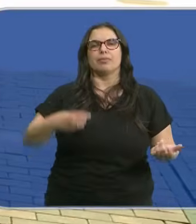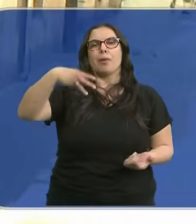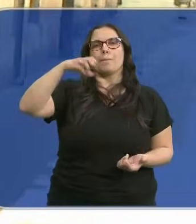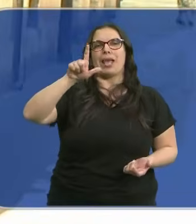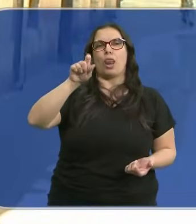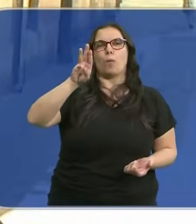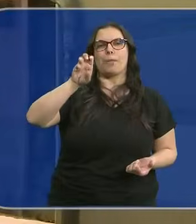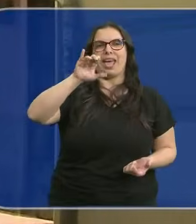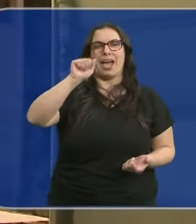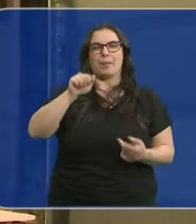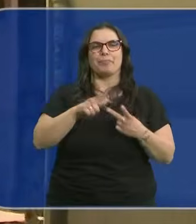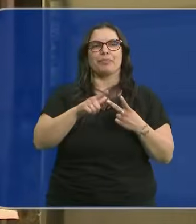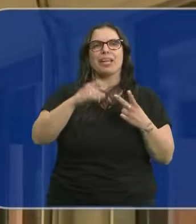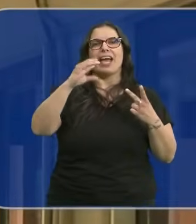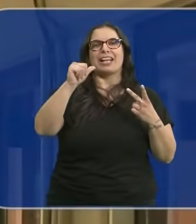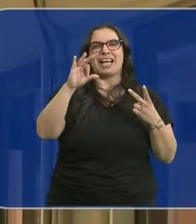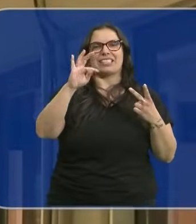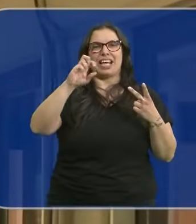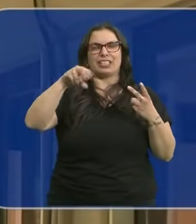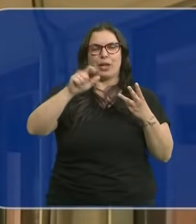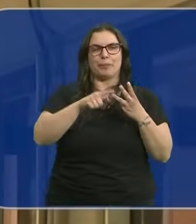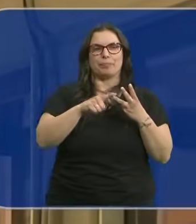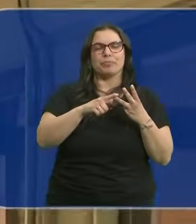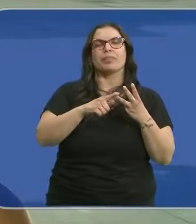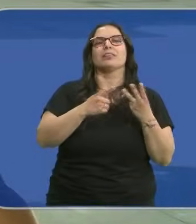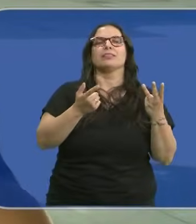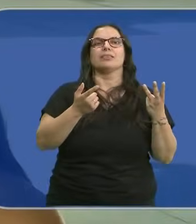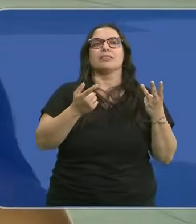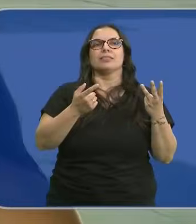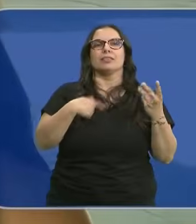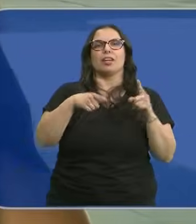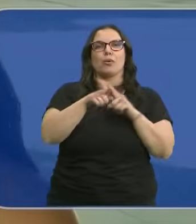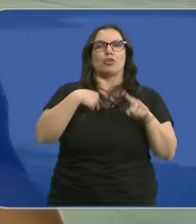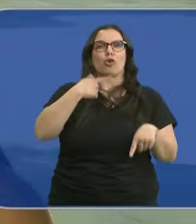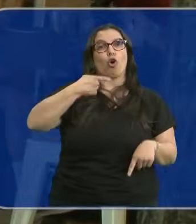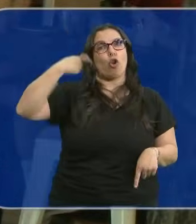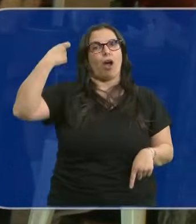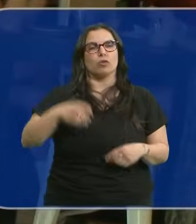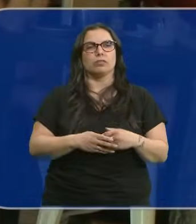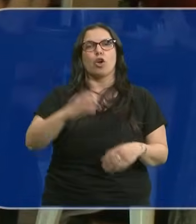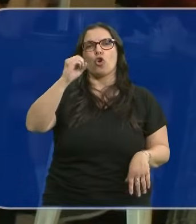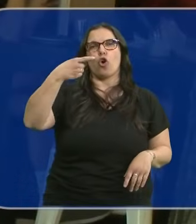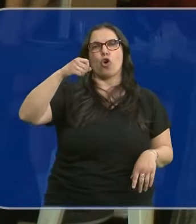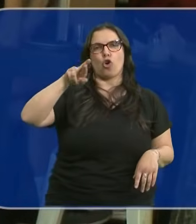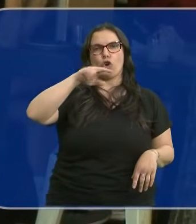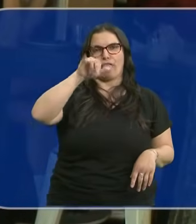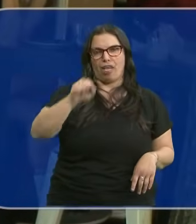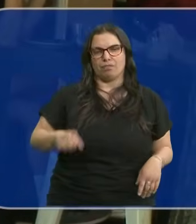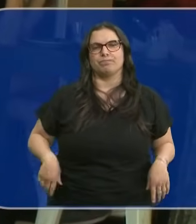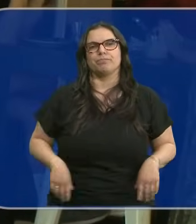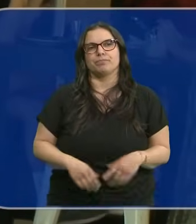Meropea, merluza, castaña, pedo, melopera. Estar colgado, yo digo estar colgado. Gorza, por ejemplo.